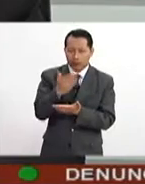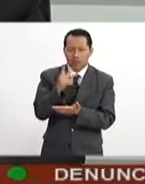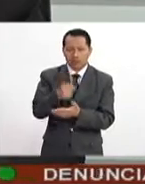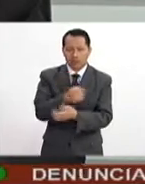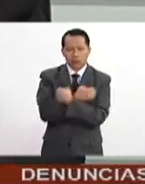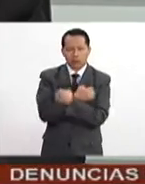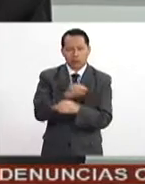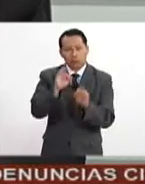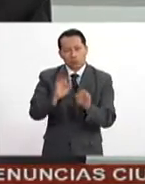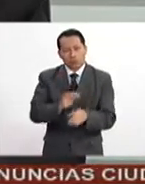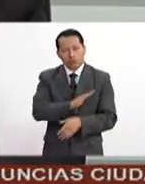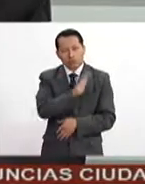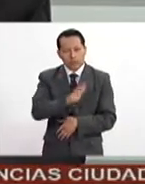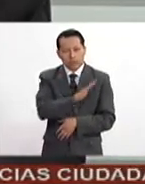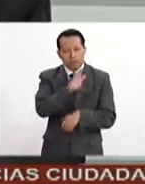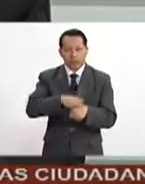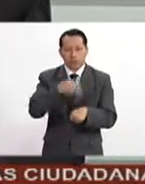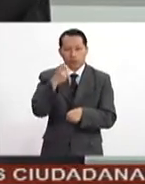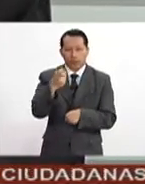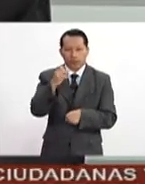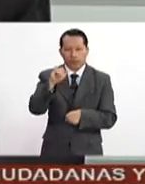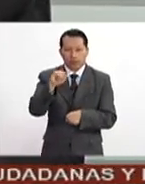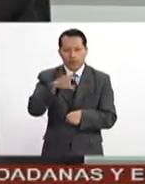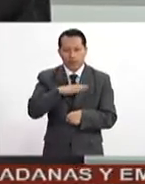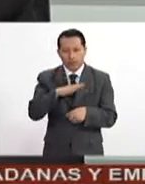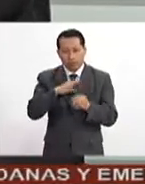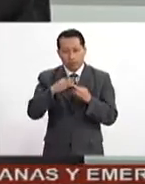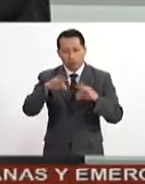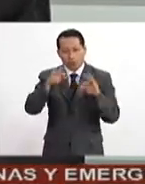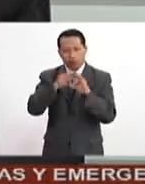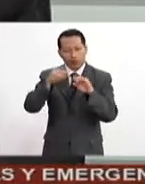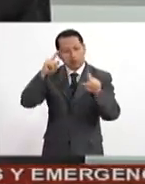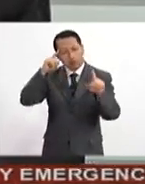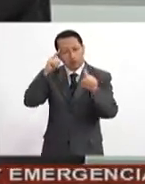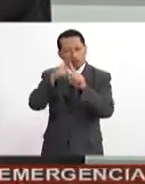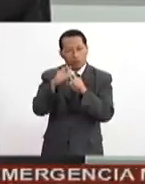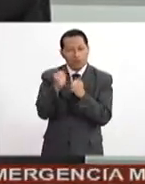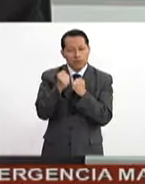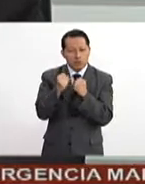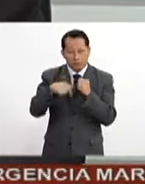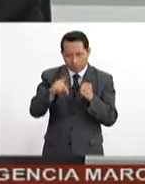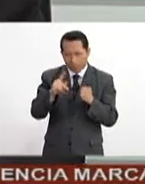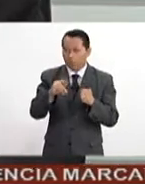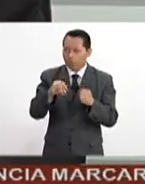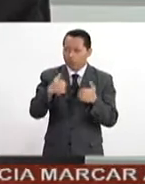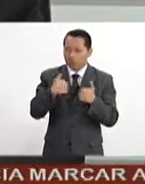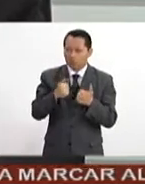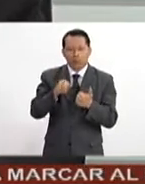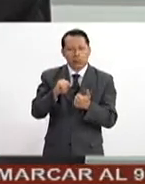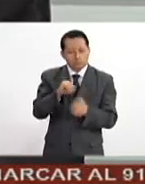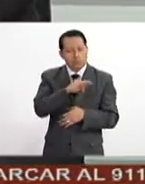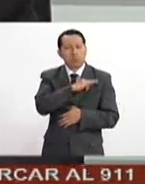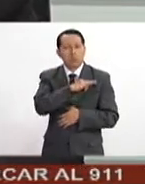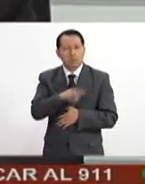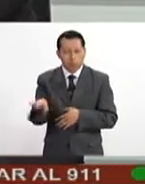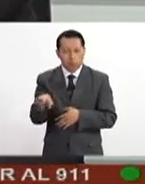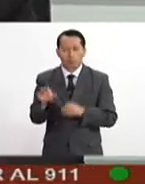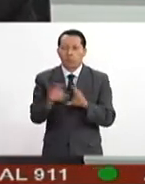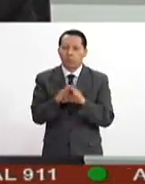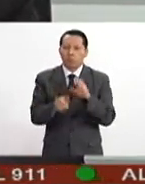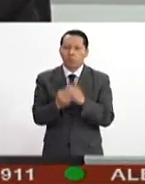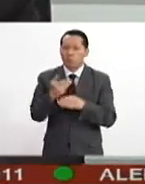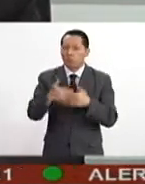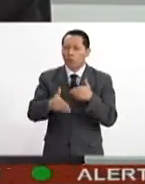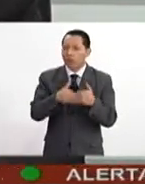educación de calidad. Y por eso, sí, la altura de miras es muy alto, pero estamos convencidos que es posible. Sí es posible tener un nuevo